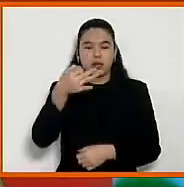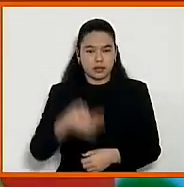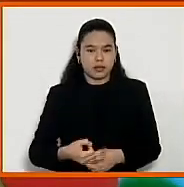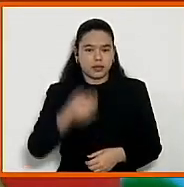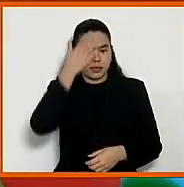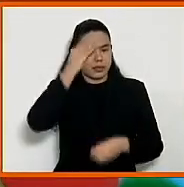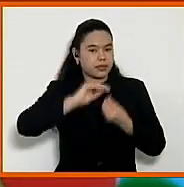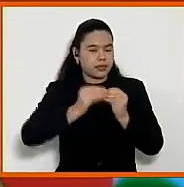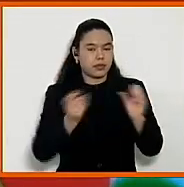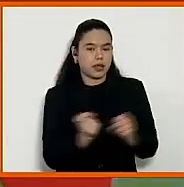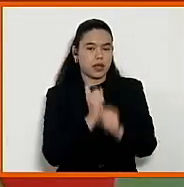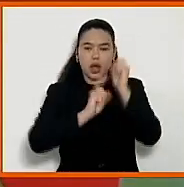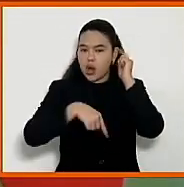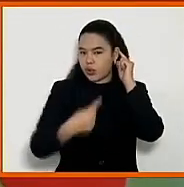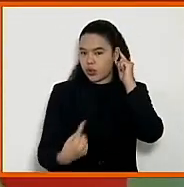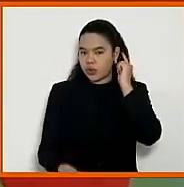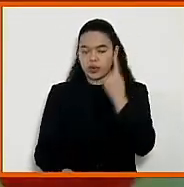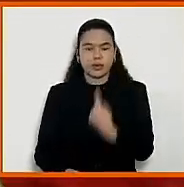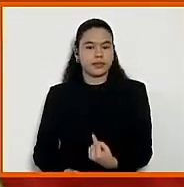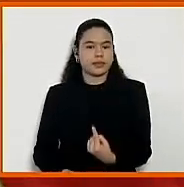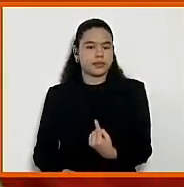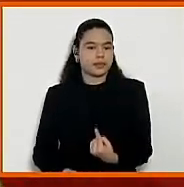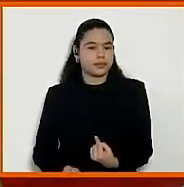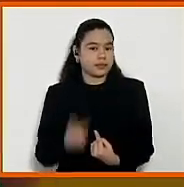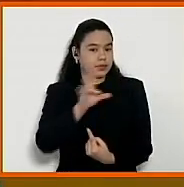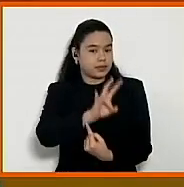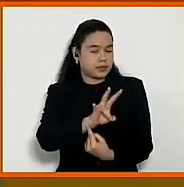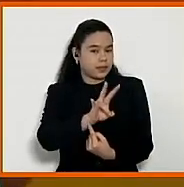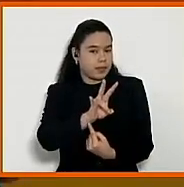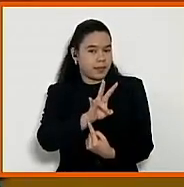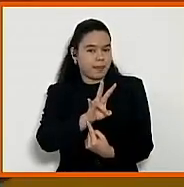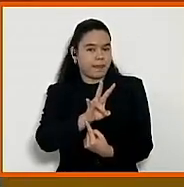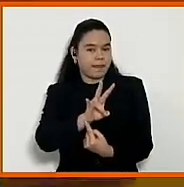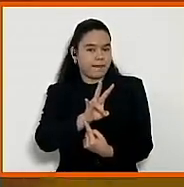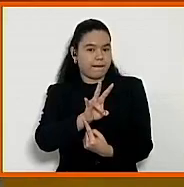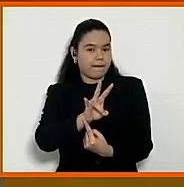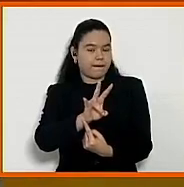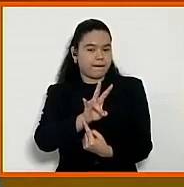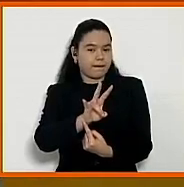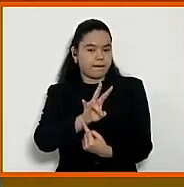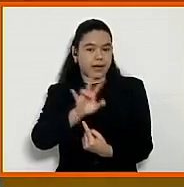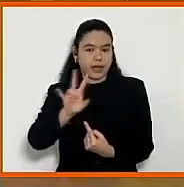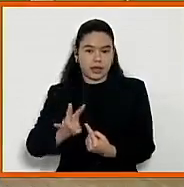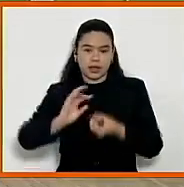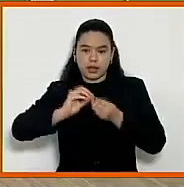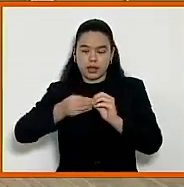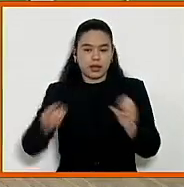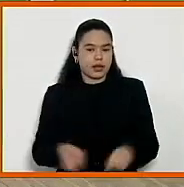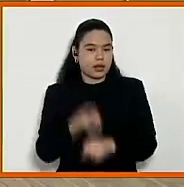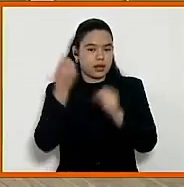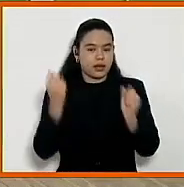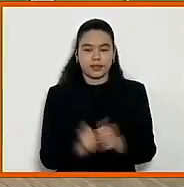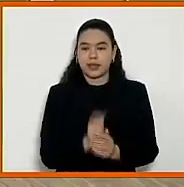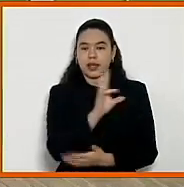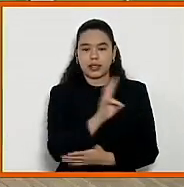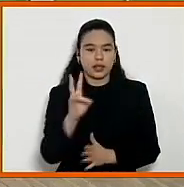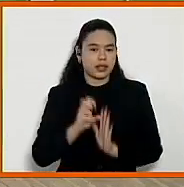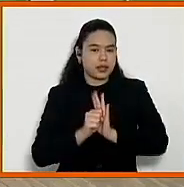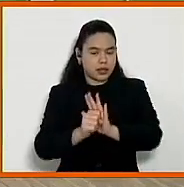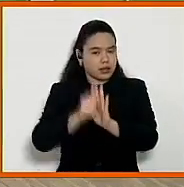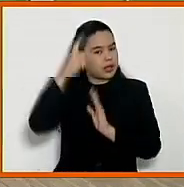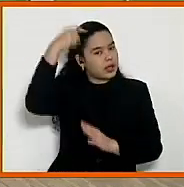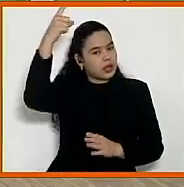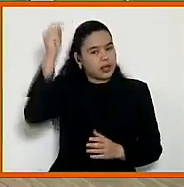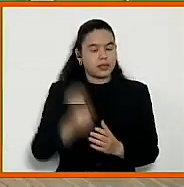primer dígito para diaria es el 7, segundo dígito, el 7, número favorecido 77, con su símbolo